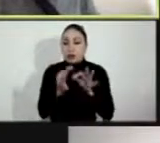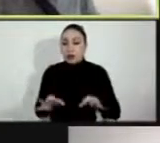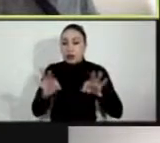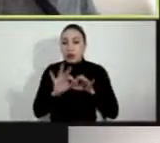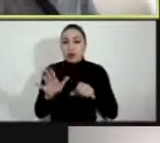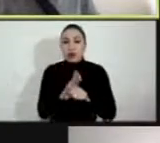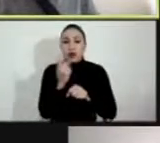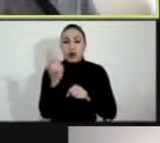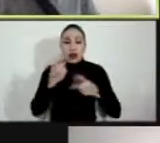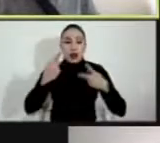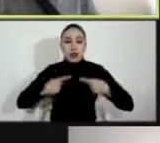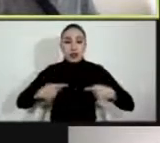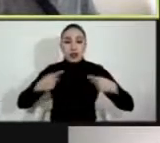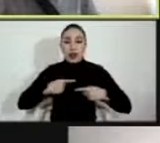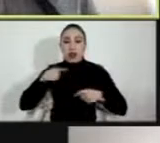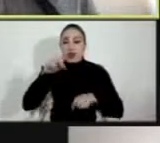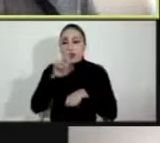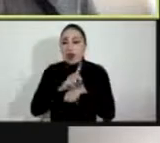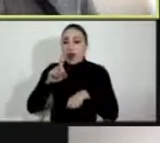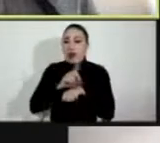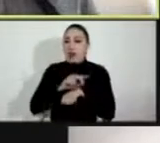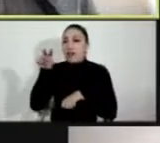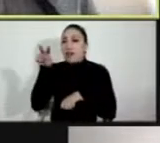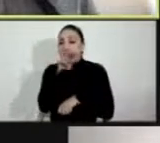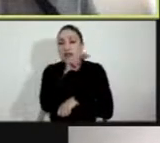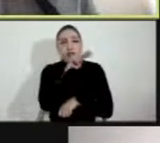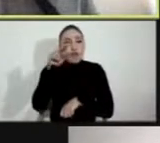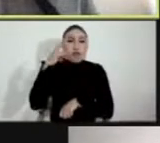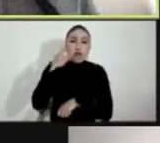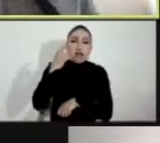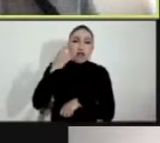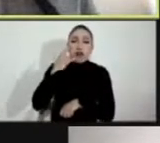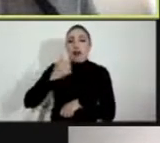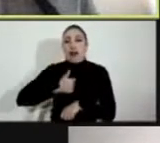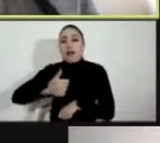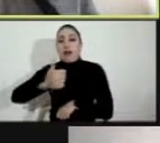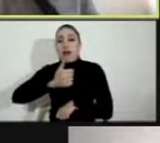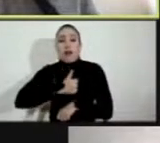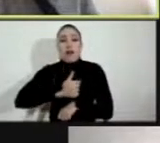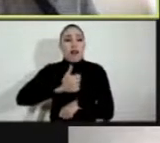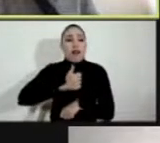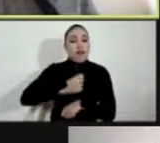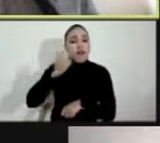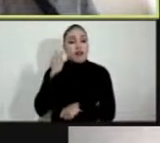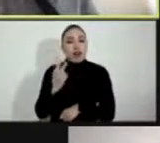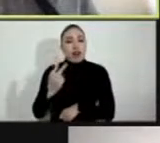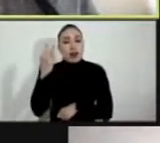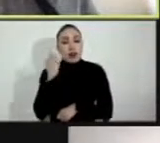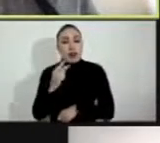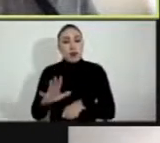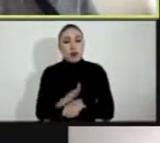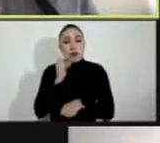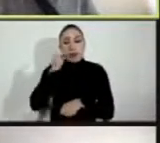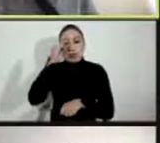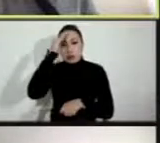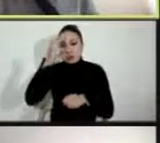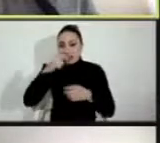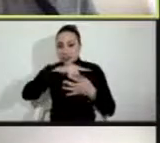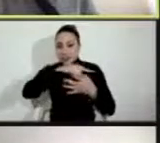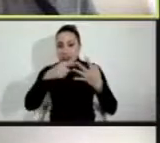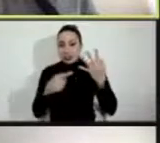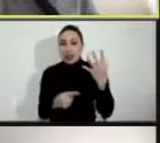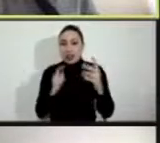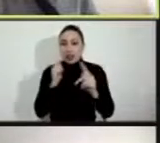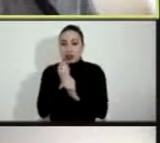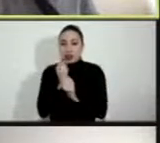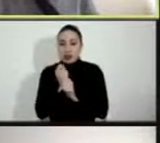realizar sus desplazamientos, por lo que consideramos que a través de dichos sistemas de transporte también se puede realizar la